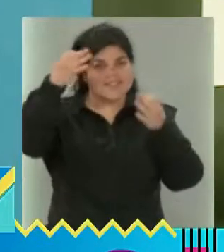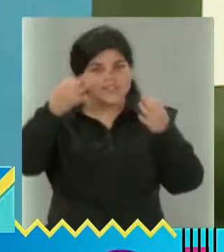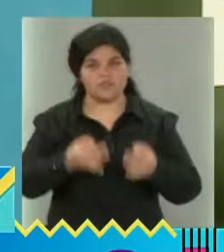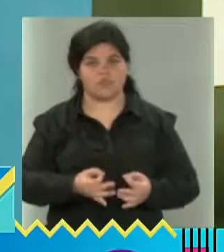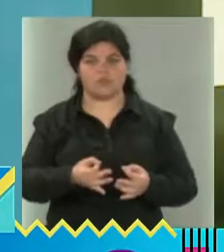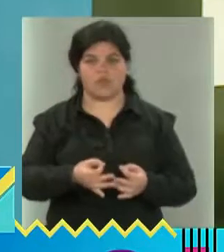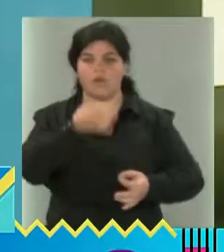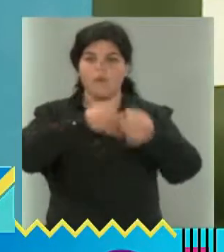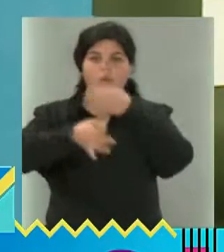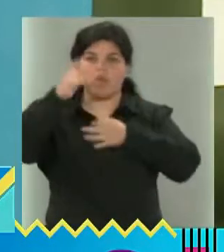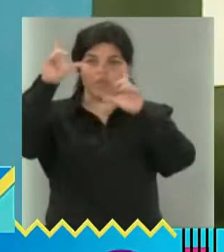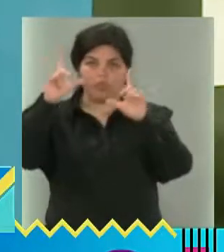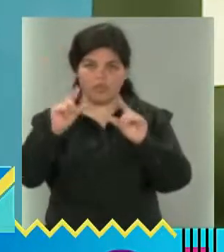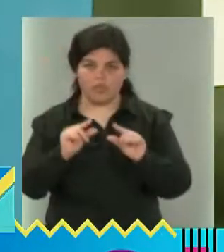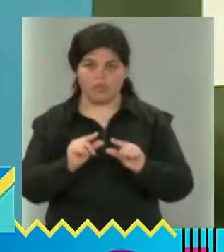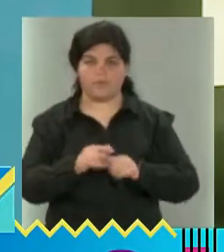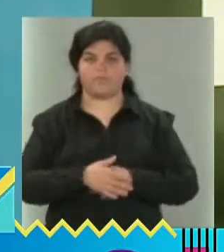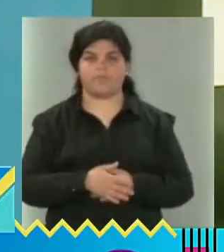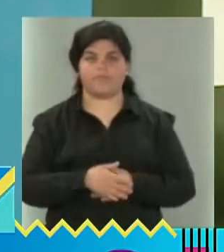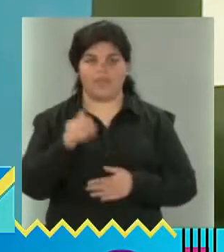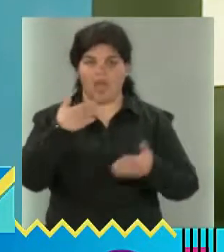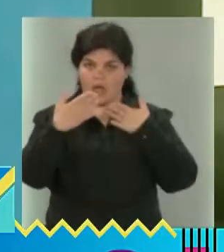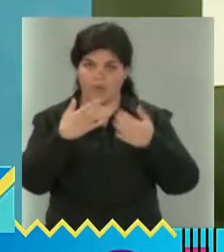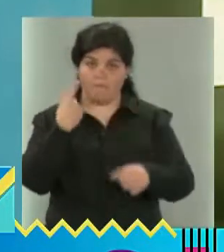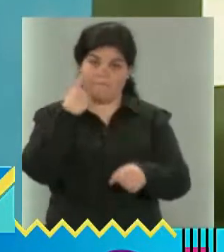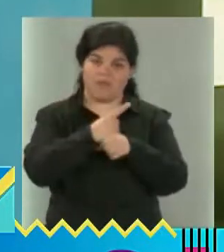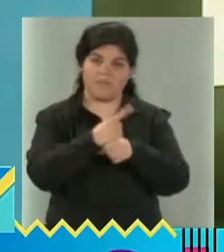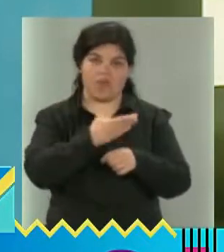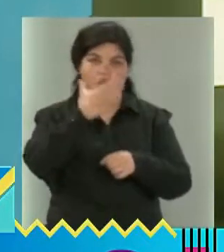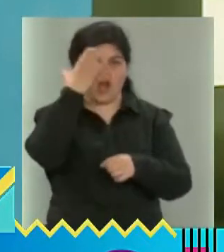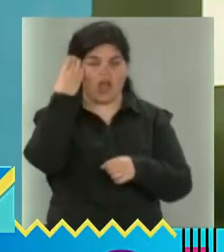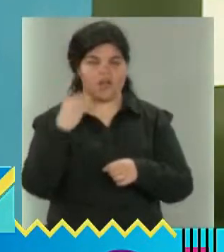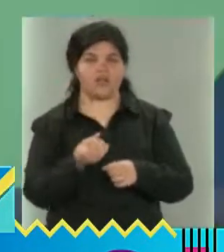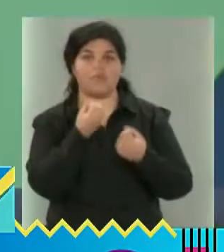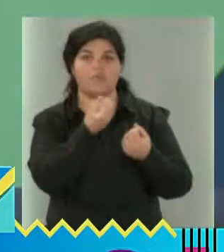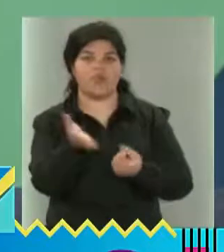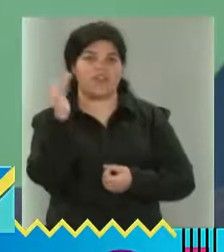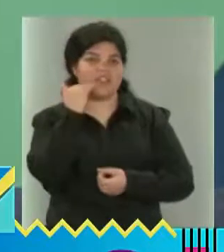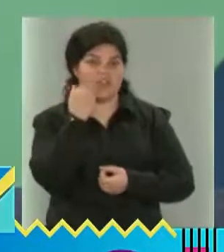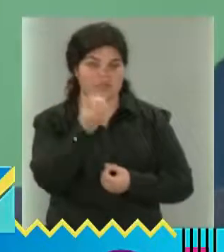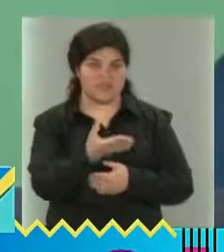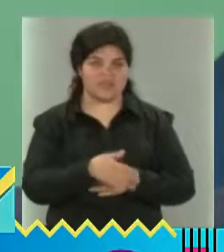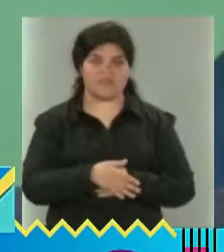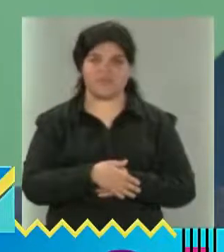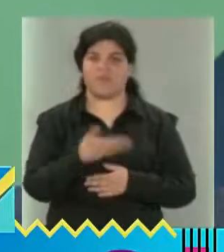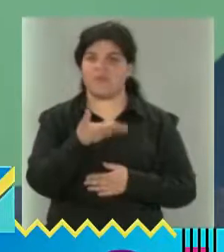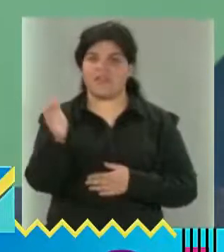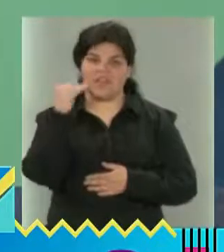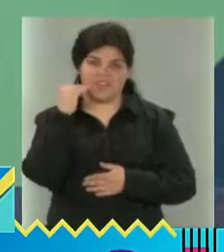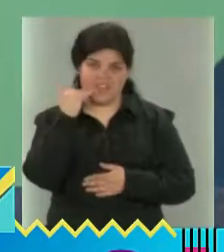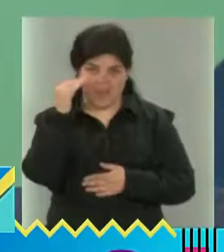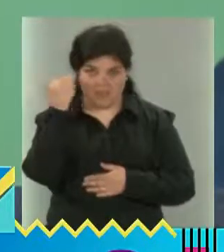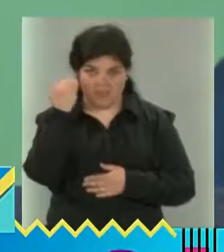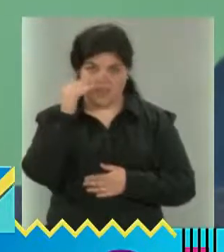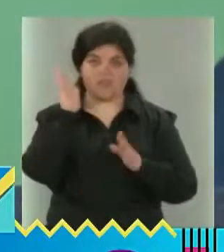la exportación. Vamos a hablar de todo esto, pero primero voy a presentar a mi compañera Carolina. Buenas tardes, Caro, ¿cómo estás? Buenas tardes, Fer, buen comienzo de semana y por supuesto los